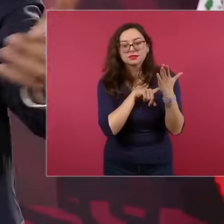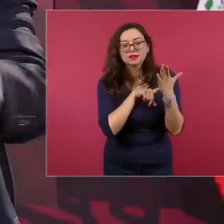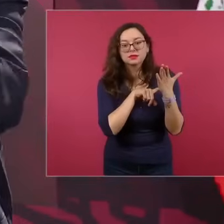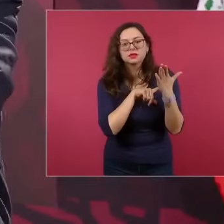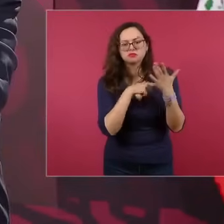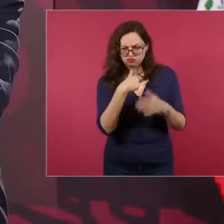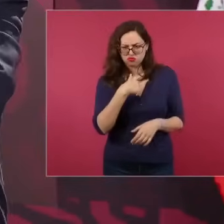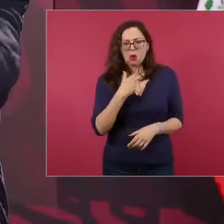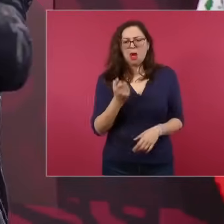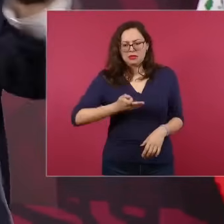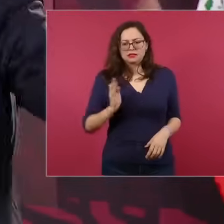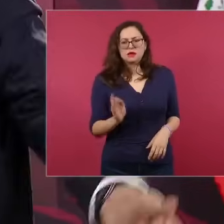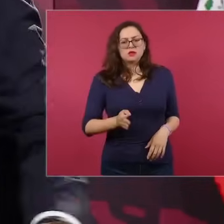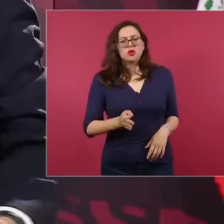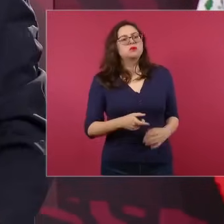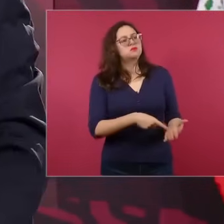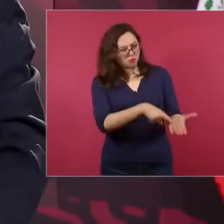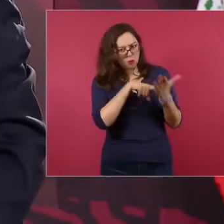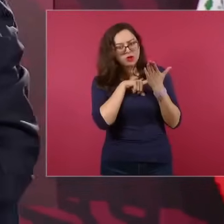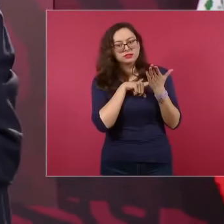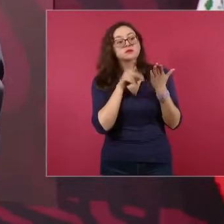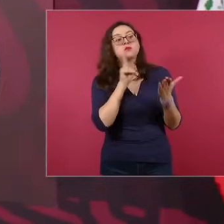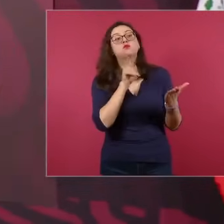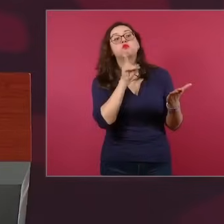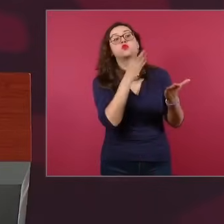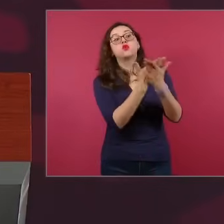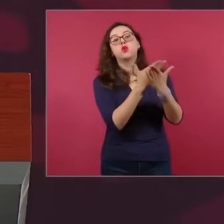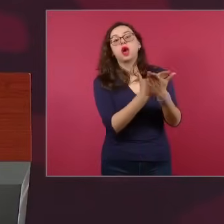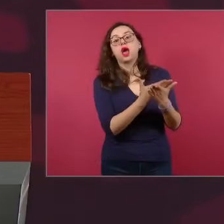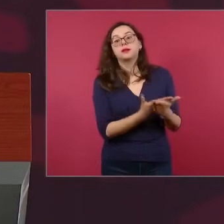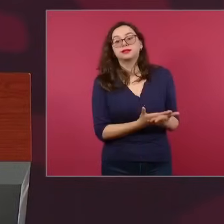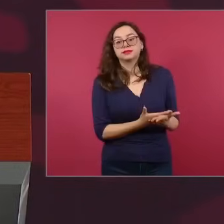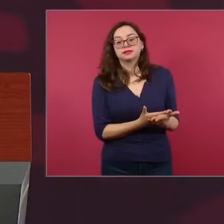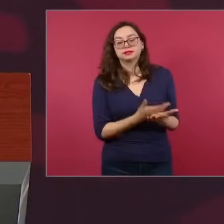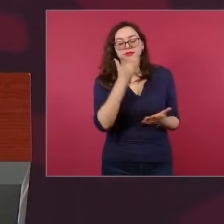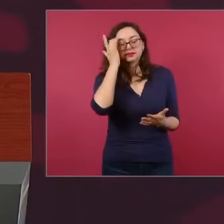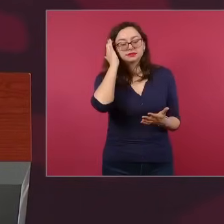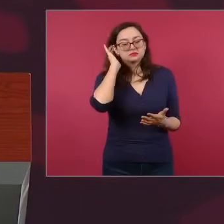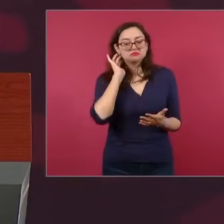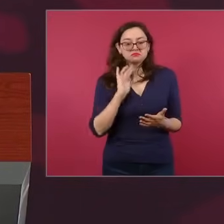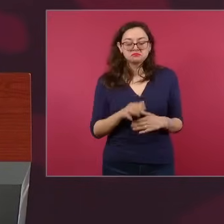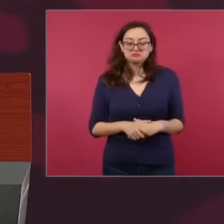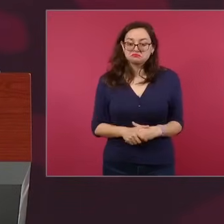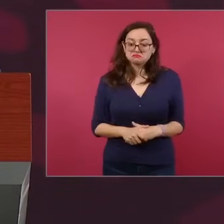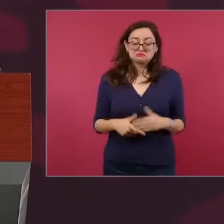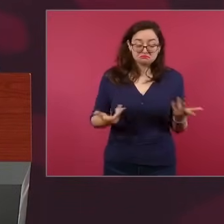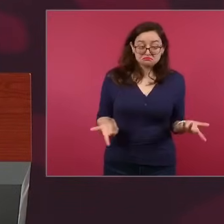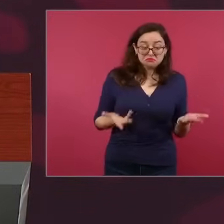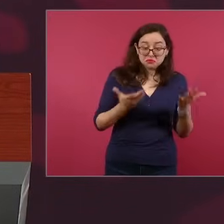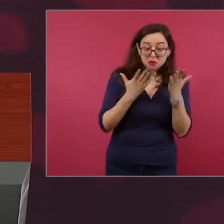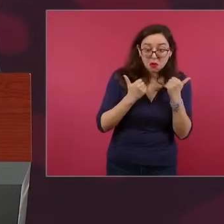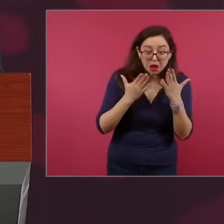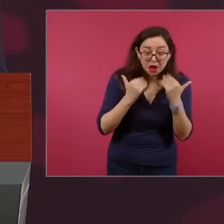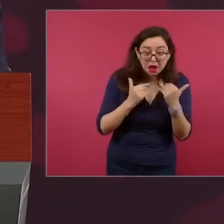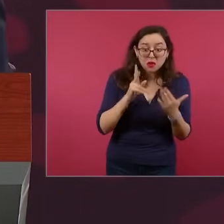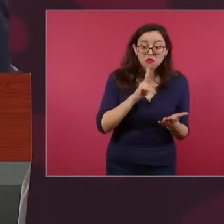desafío. ¿Por qué? Si no, además, ya